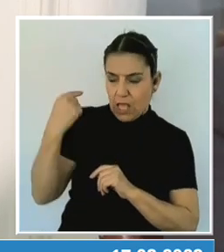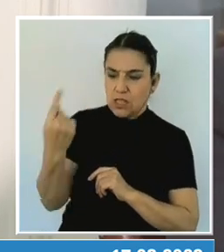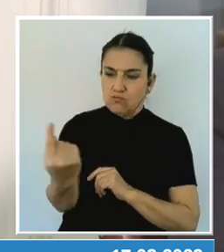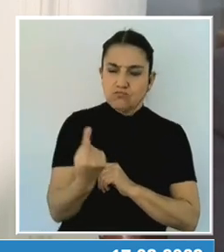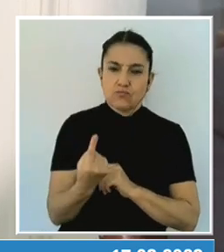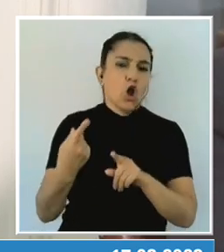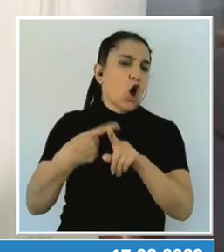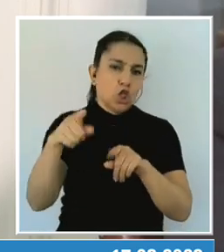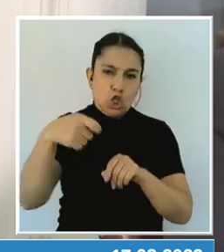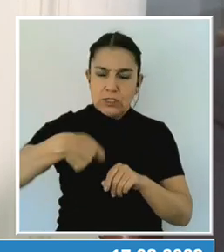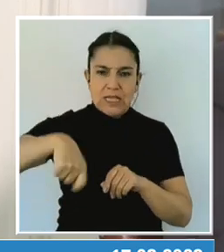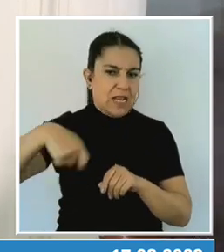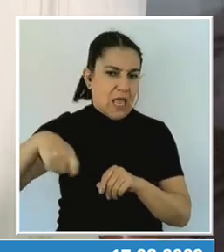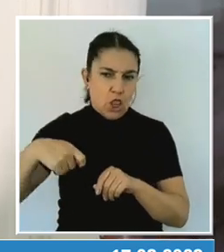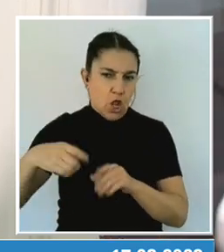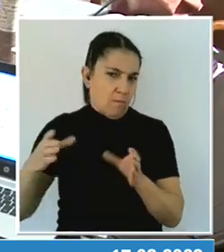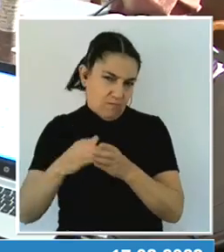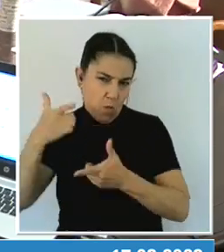socialistas,